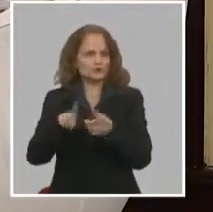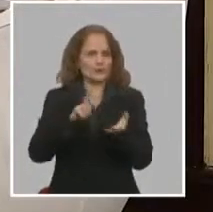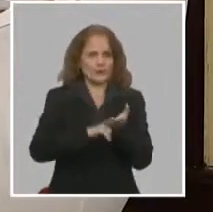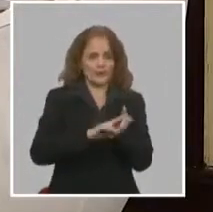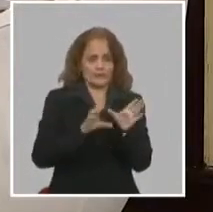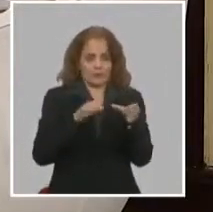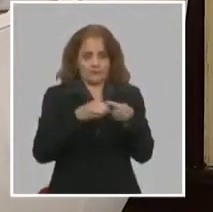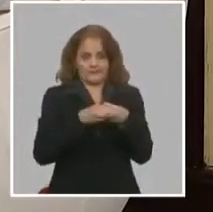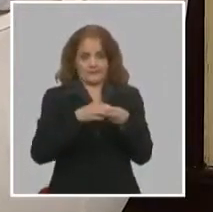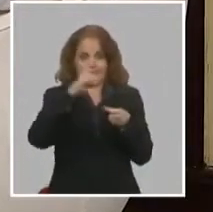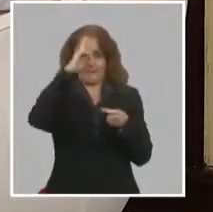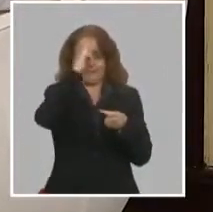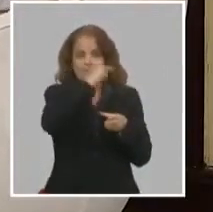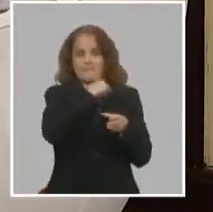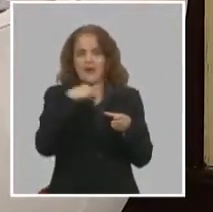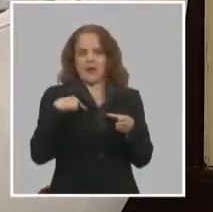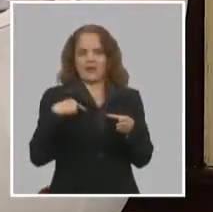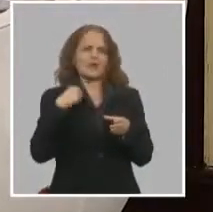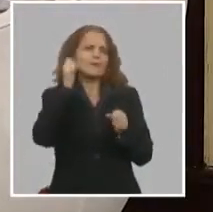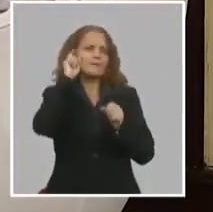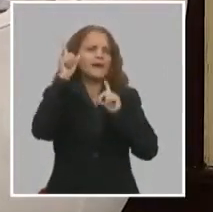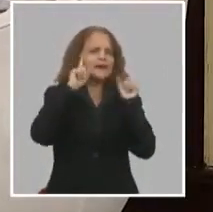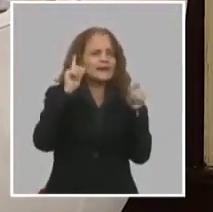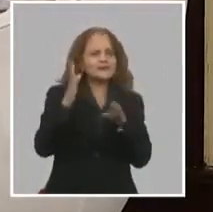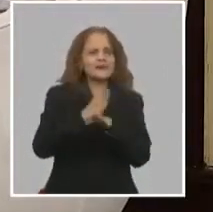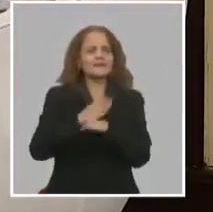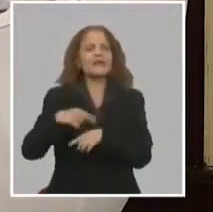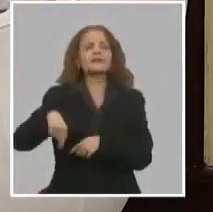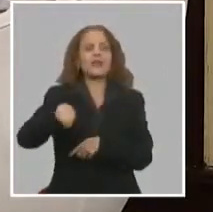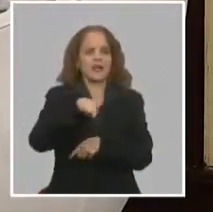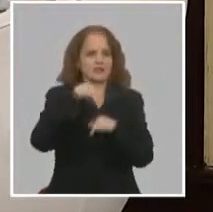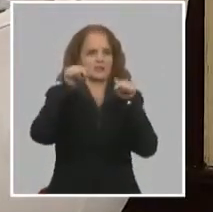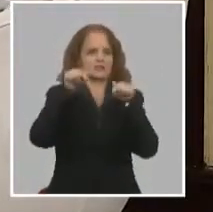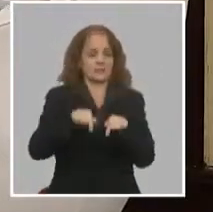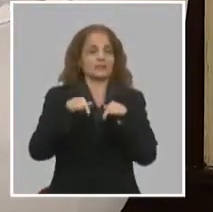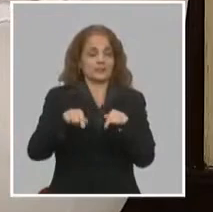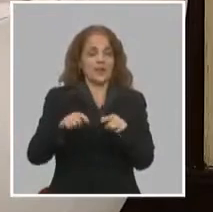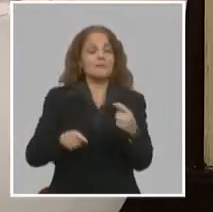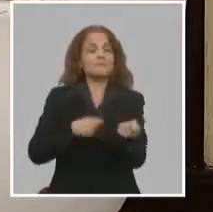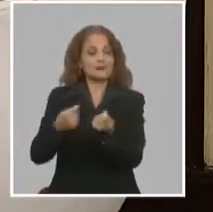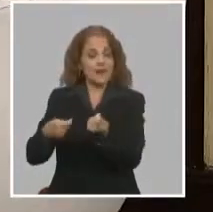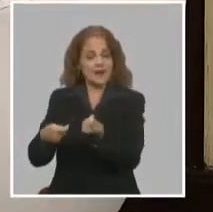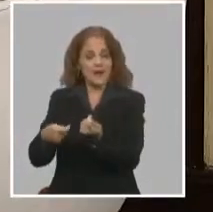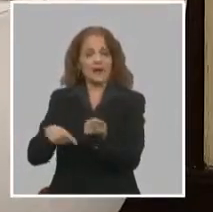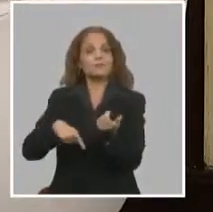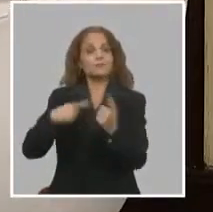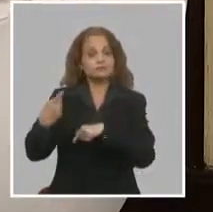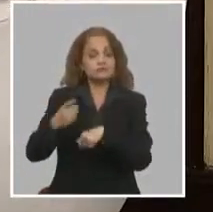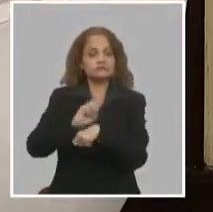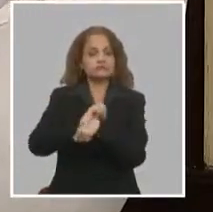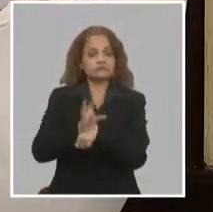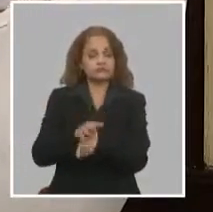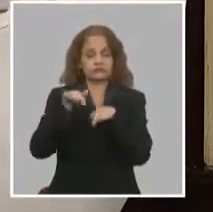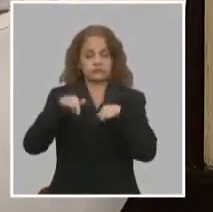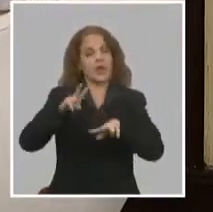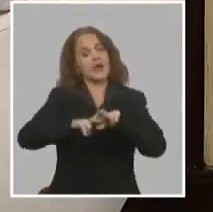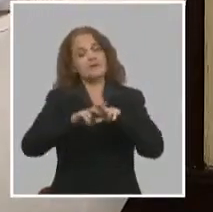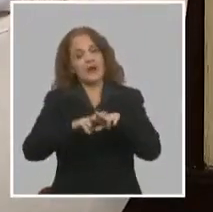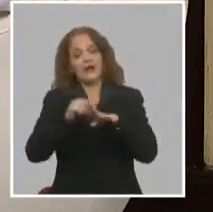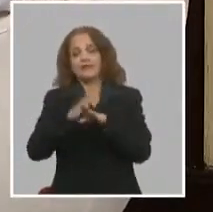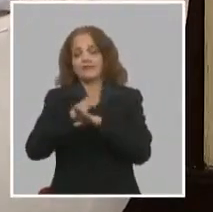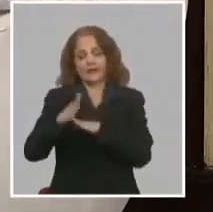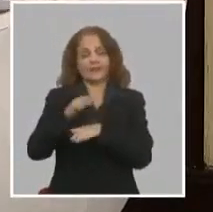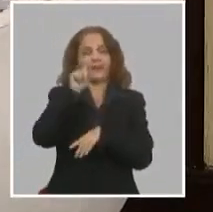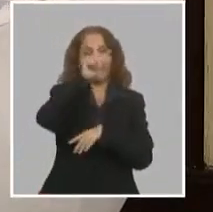país a este combate. ¿Qué experiencias han podido aportar también en la batalla que se está dando todos los días aquí en la capital y en otras partes del país?